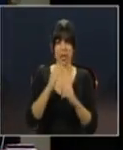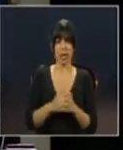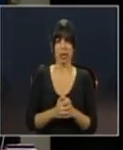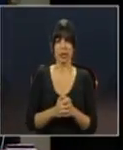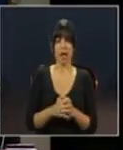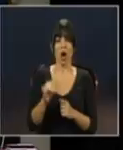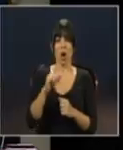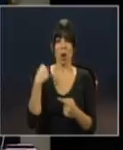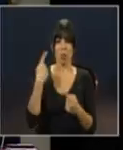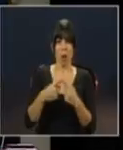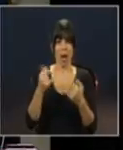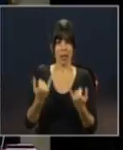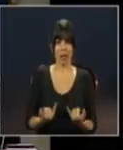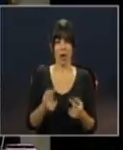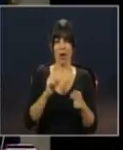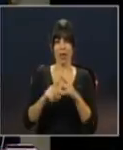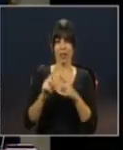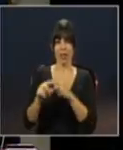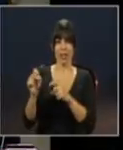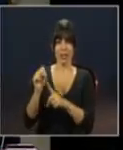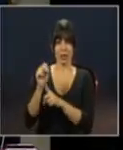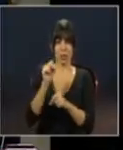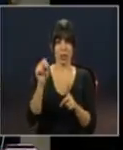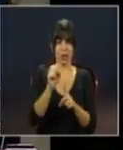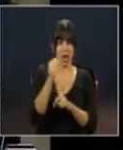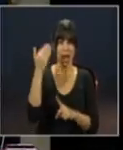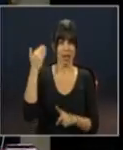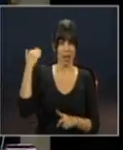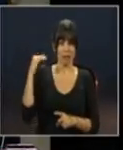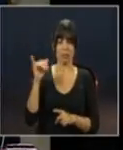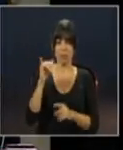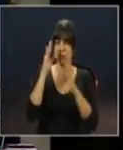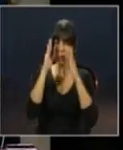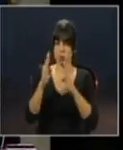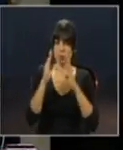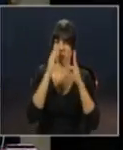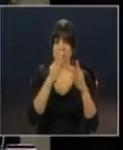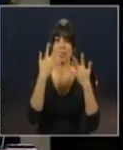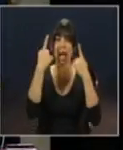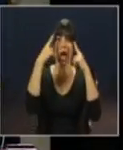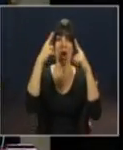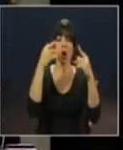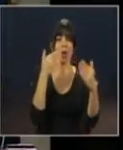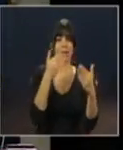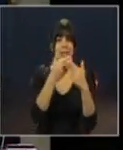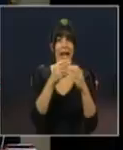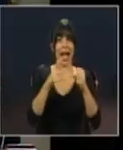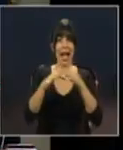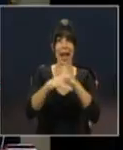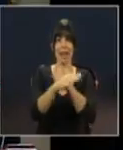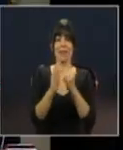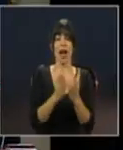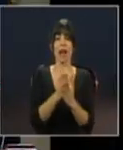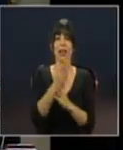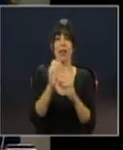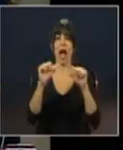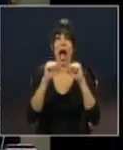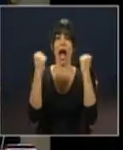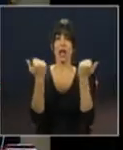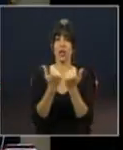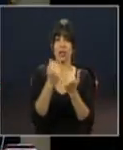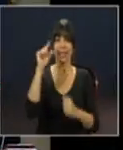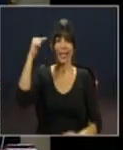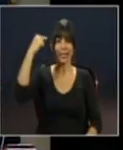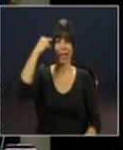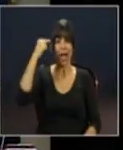lo ha hecho hasta ahora en todos los anteriores. Hemos logrado una aproximación con el Caribe por medio de la Asociación de Estados